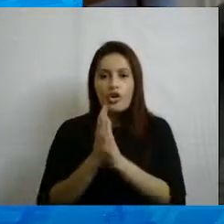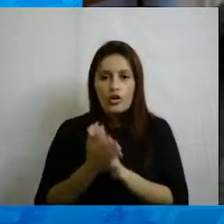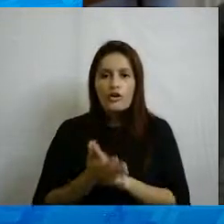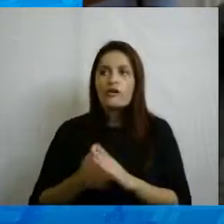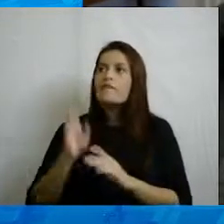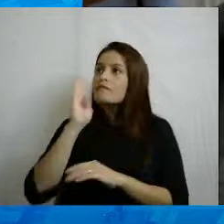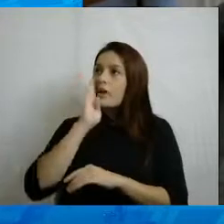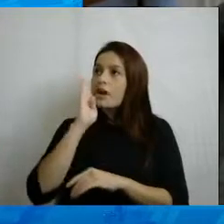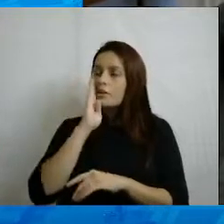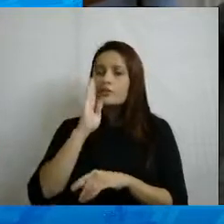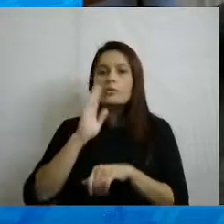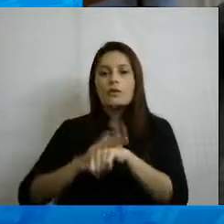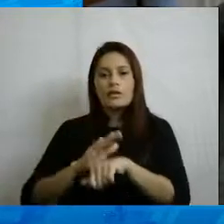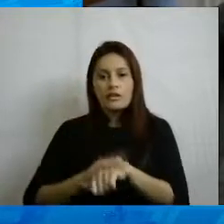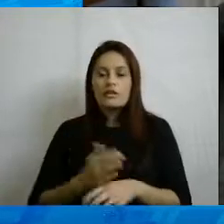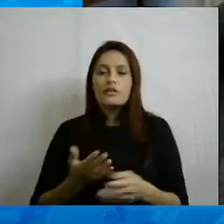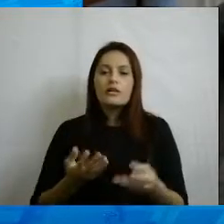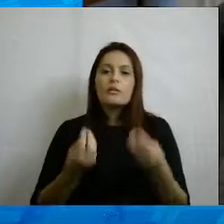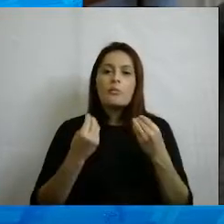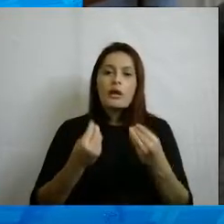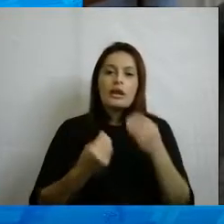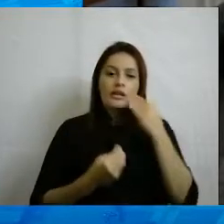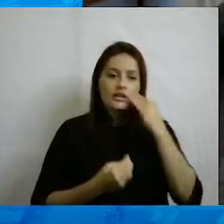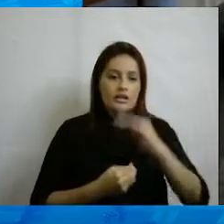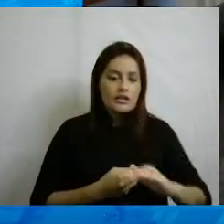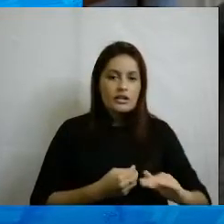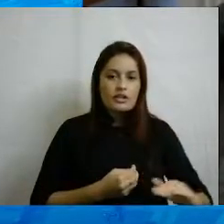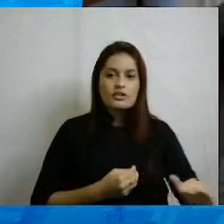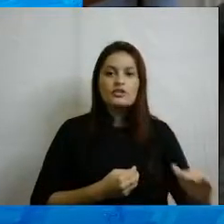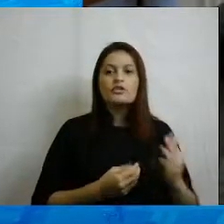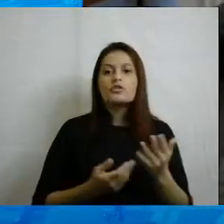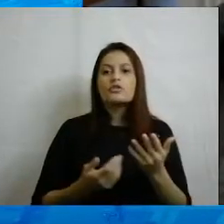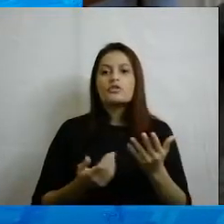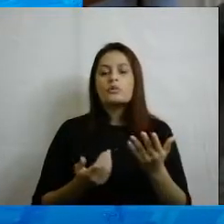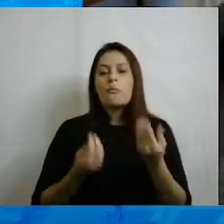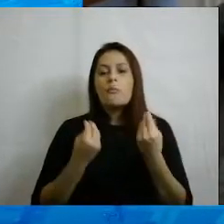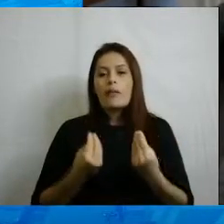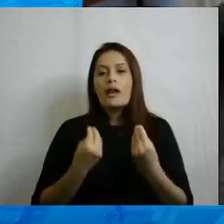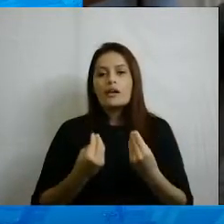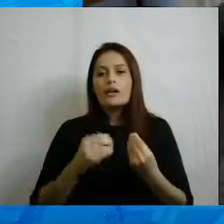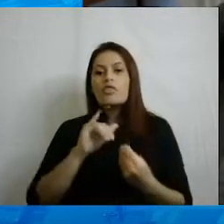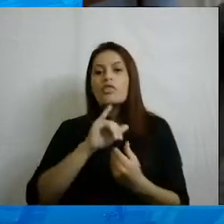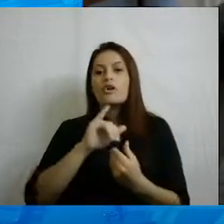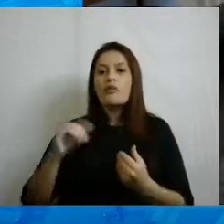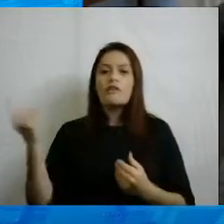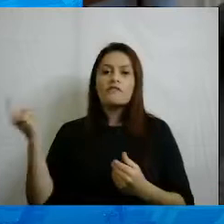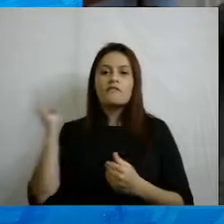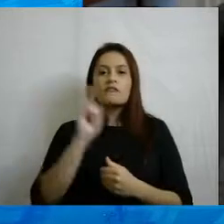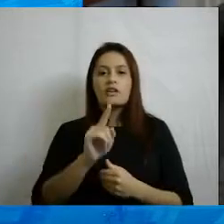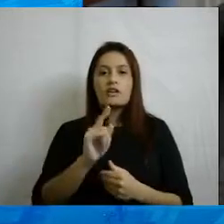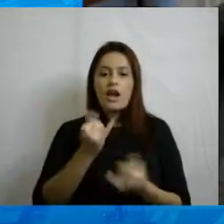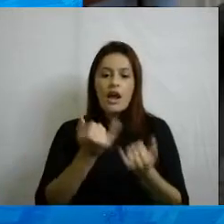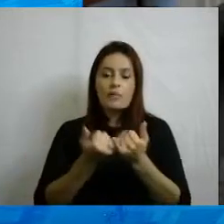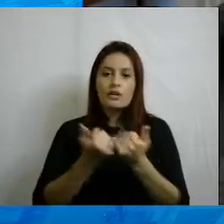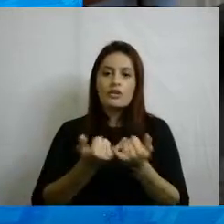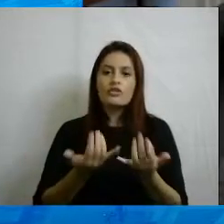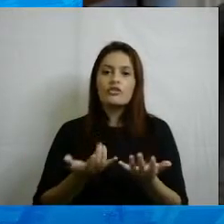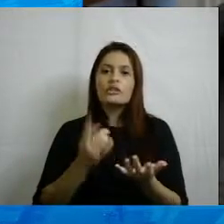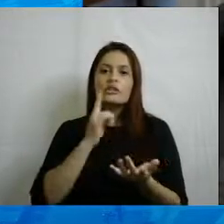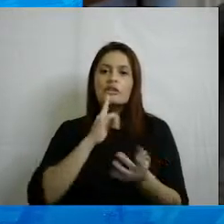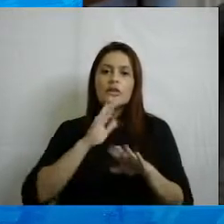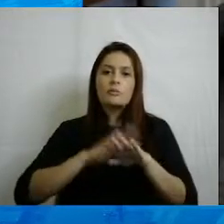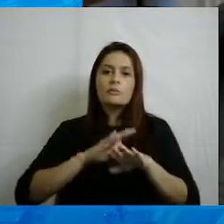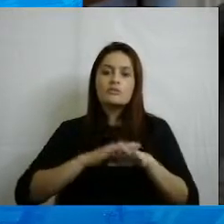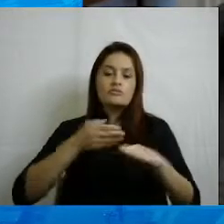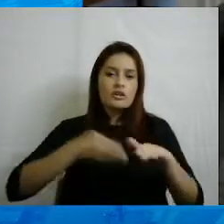baño para que puedan trabajar, si tienen niños, conseguirme los baños para los niños, si al final de cuentas es mejor tener amigos para poder designarlos